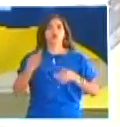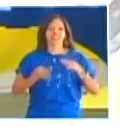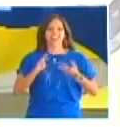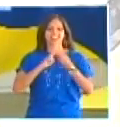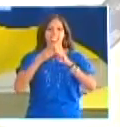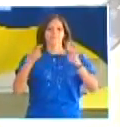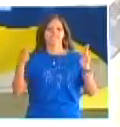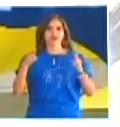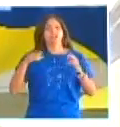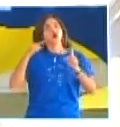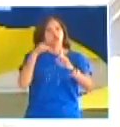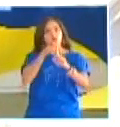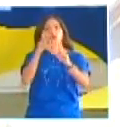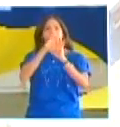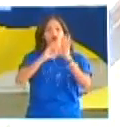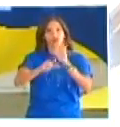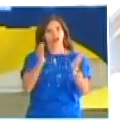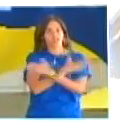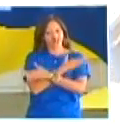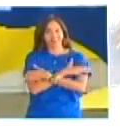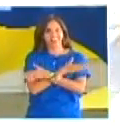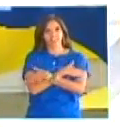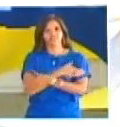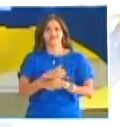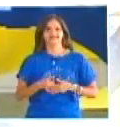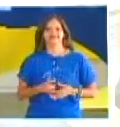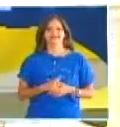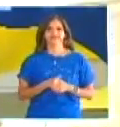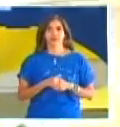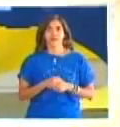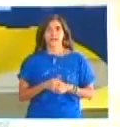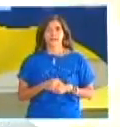paz, rumbo a la constituyente. Lo felicito.